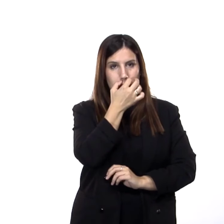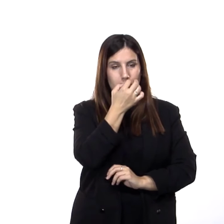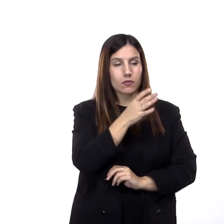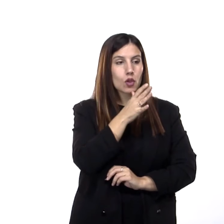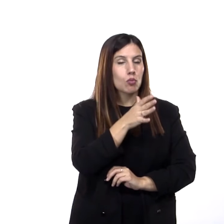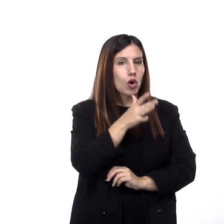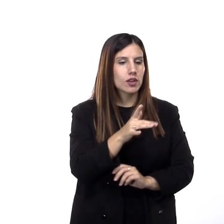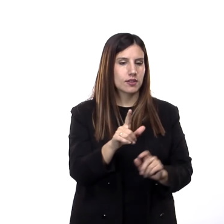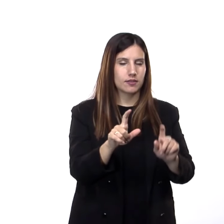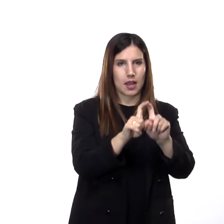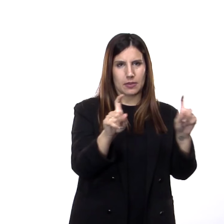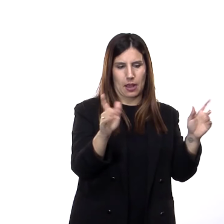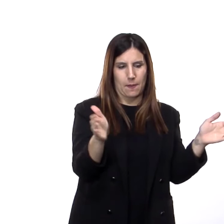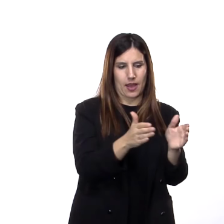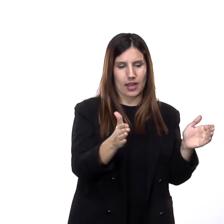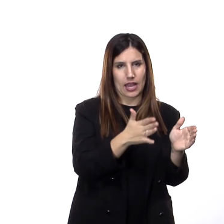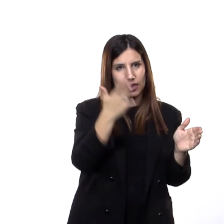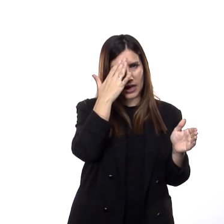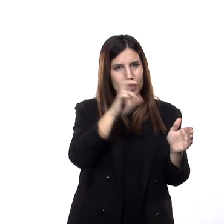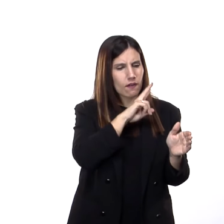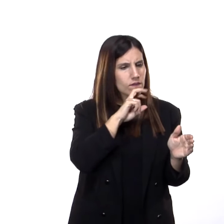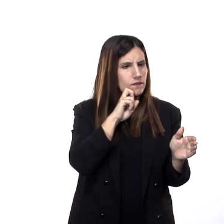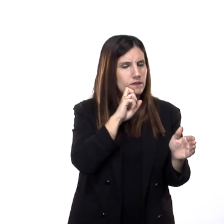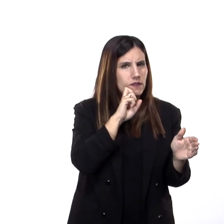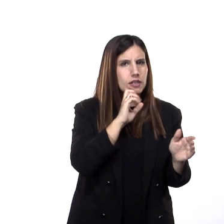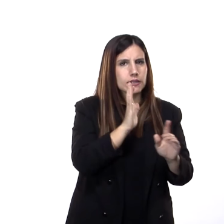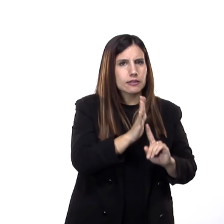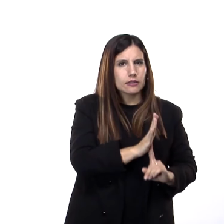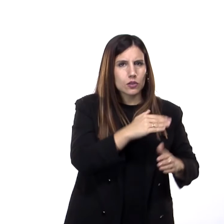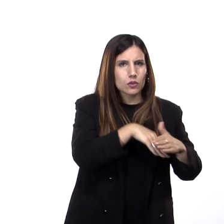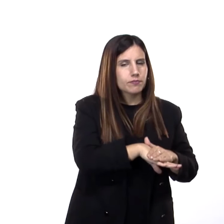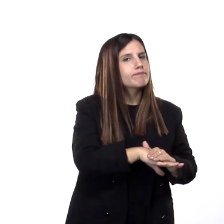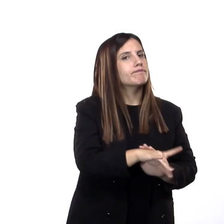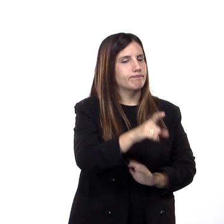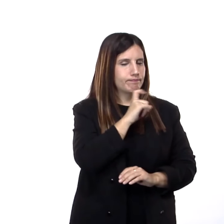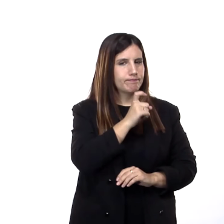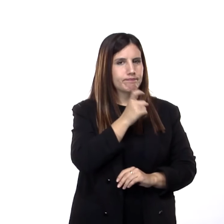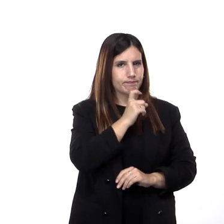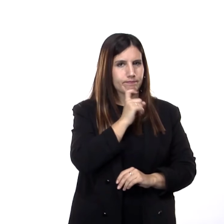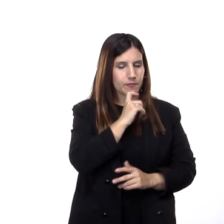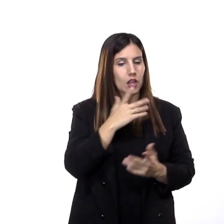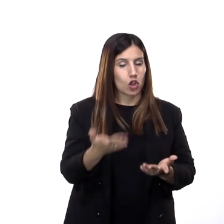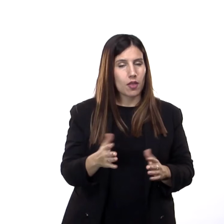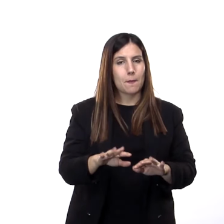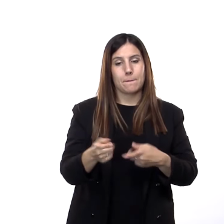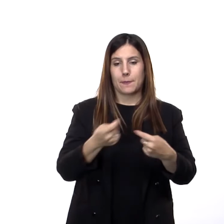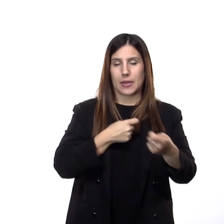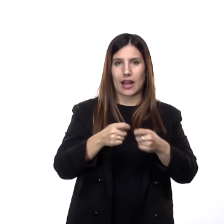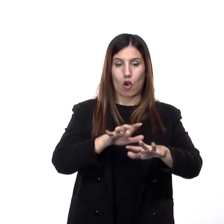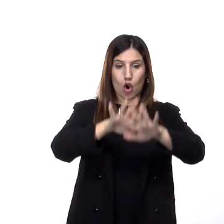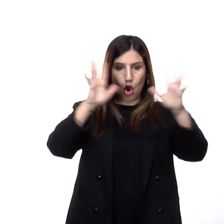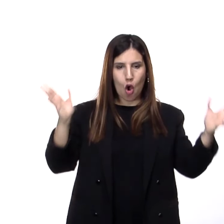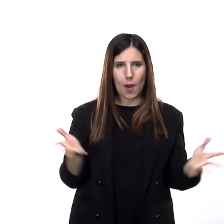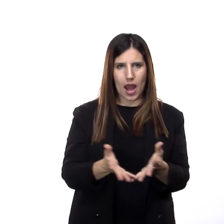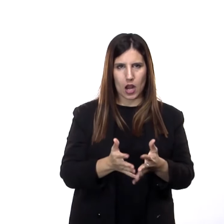talento ya sabemos que estamos en un mercado competitivo y que global logra igual global que alguien puede ir a